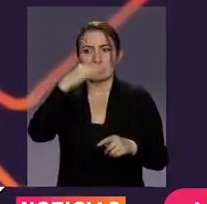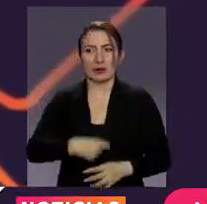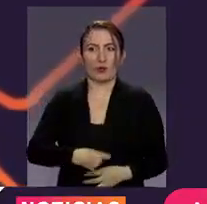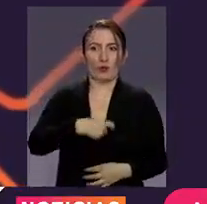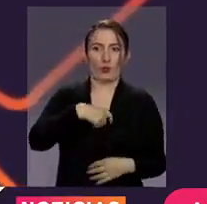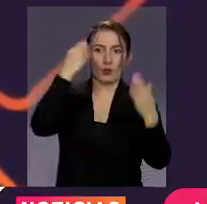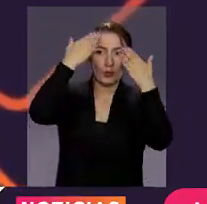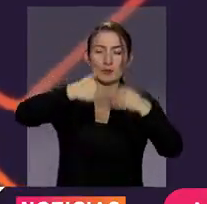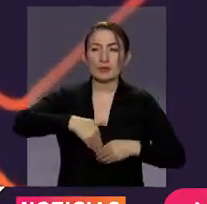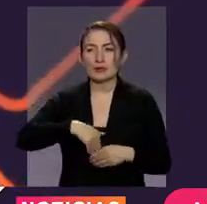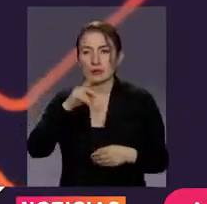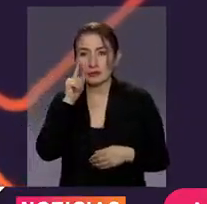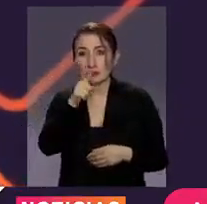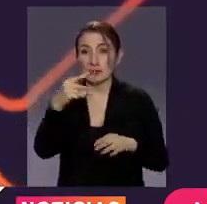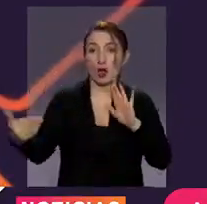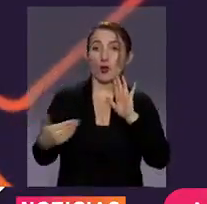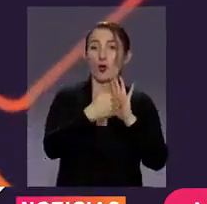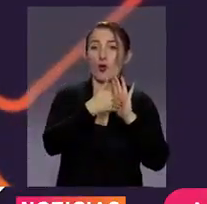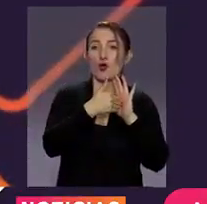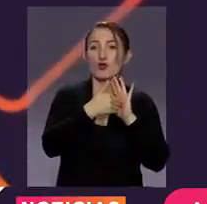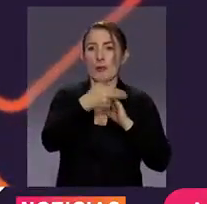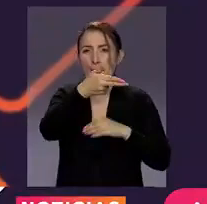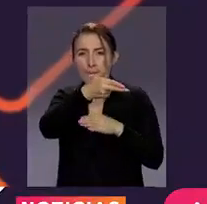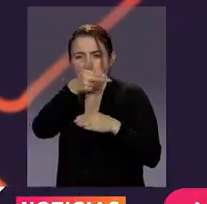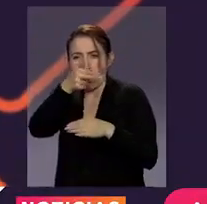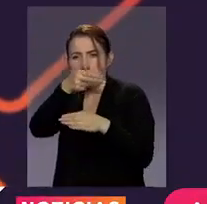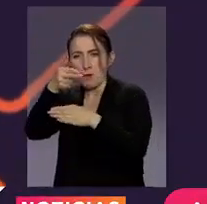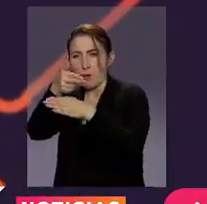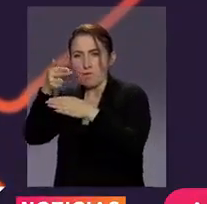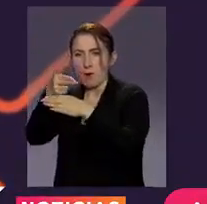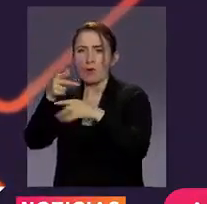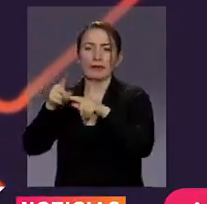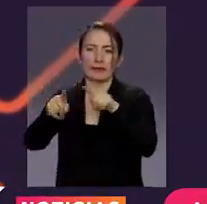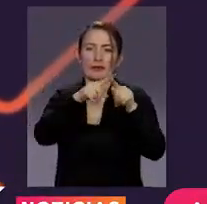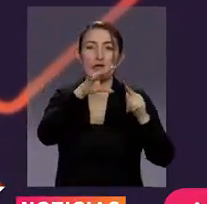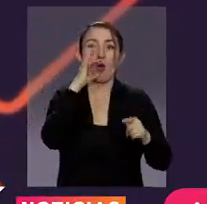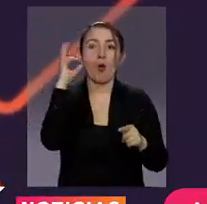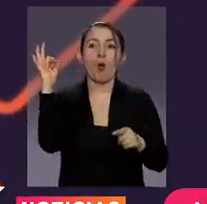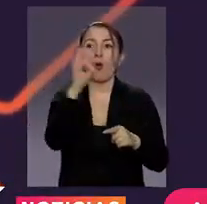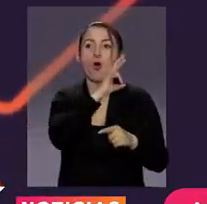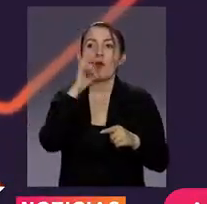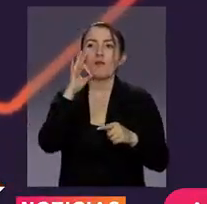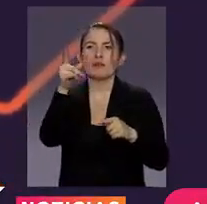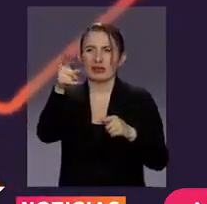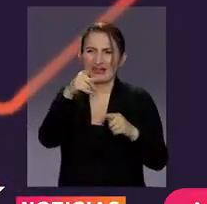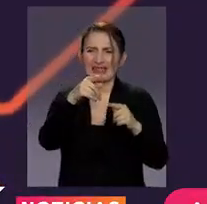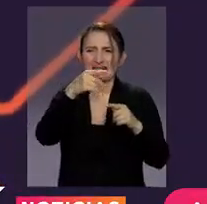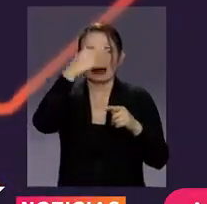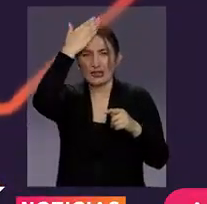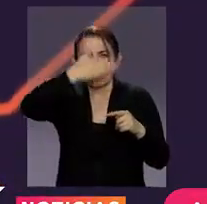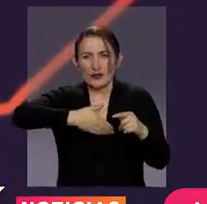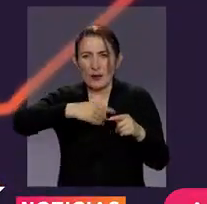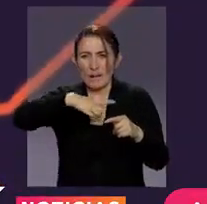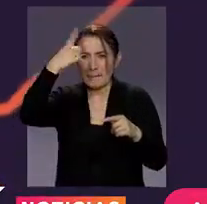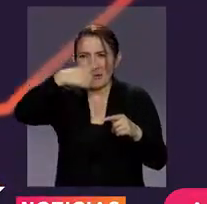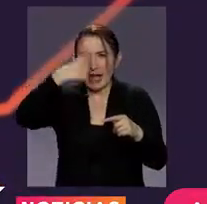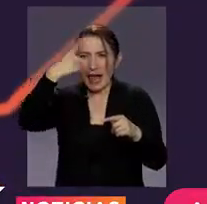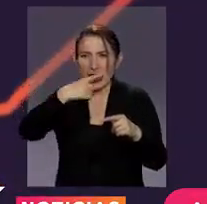civil. Señalan que fueron atacados con arma de fuego por hombres que se movilizaban en un furgón con placas